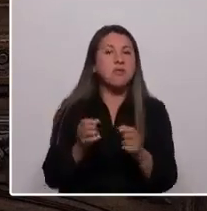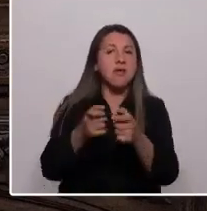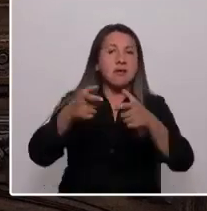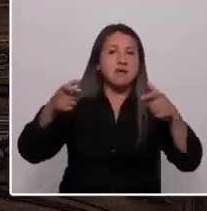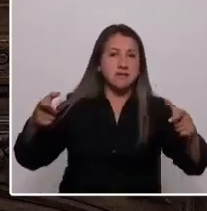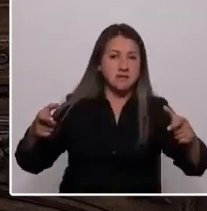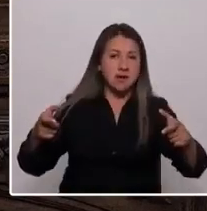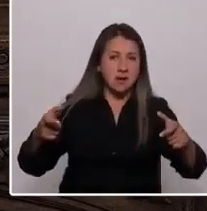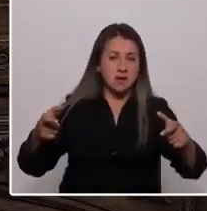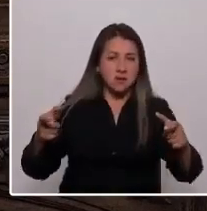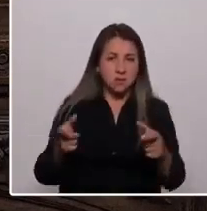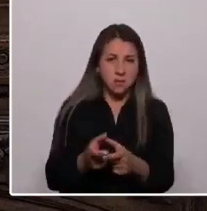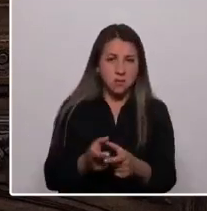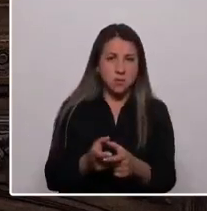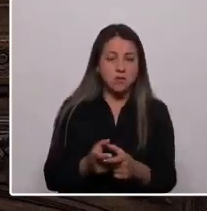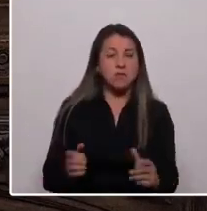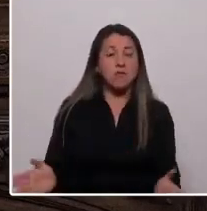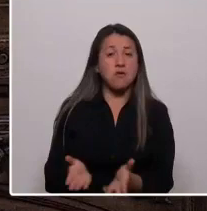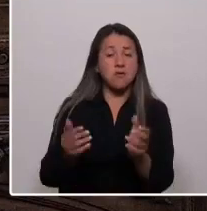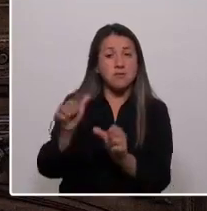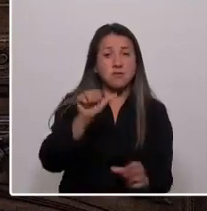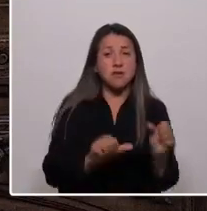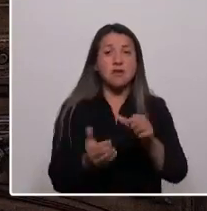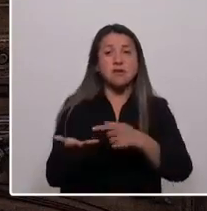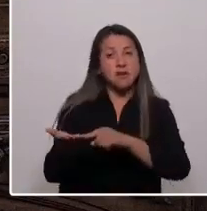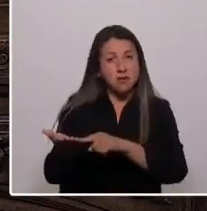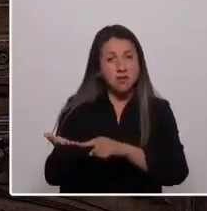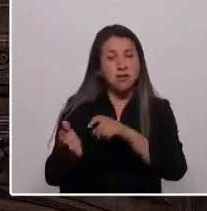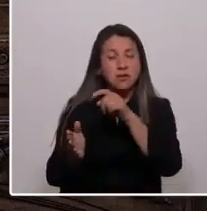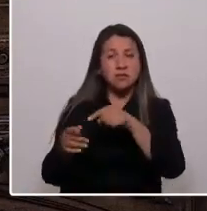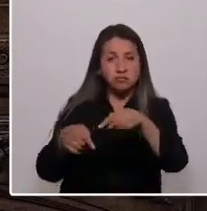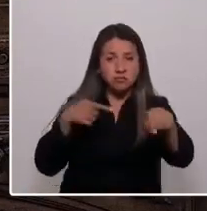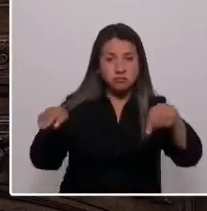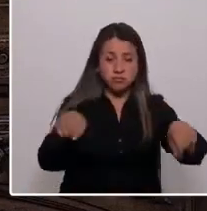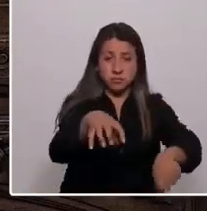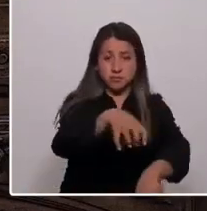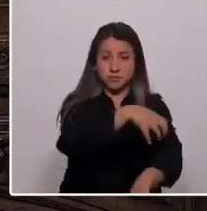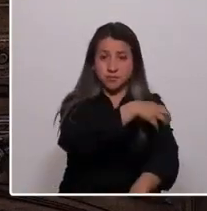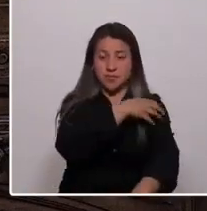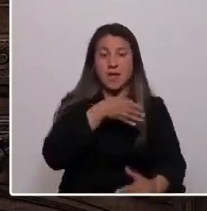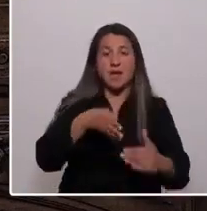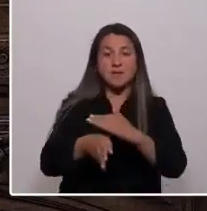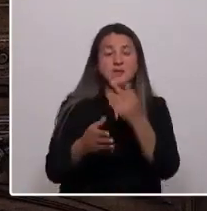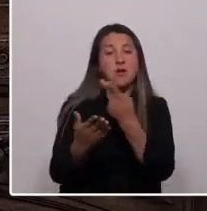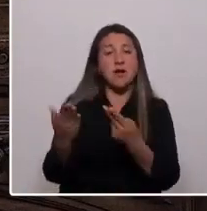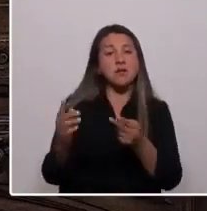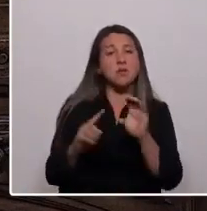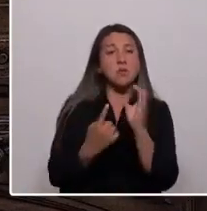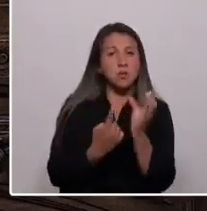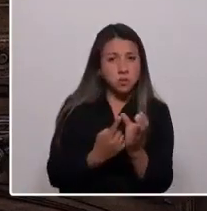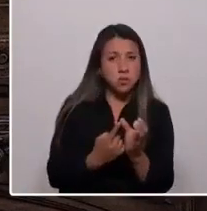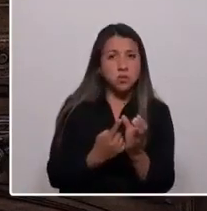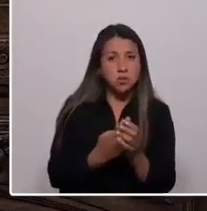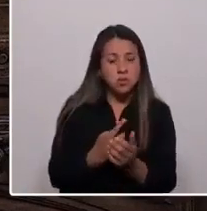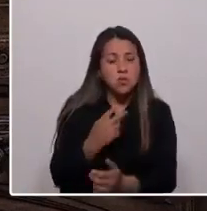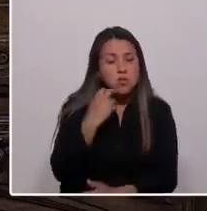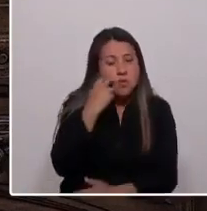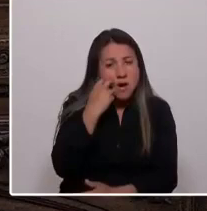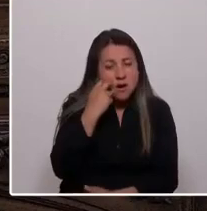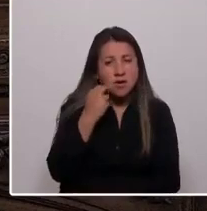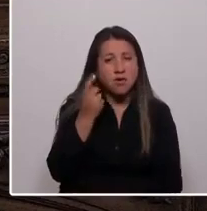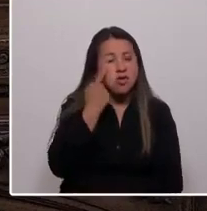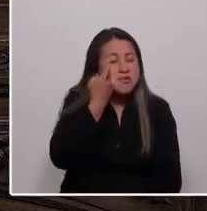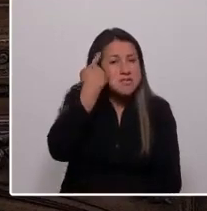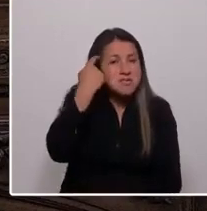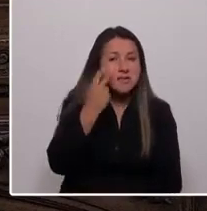de fomentar la ciencia y la tecnología en los territorios de garantizar el acceso al arte y la cultura humanizar nuestra vida de no precarizar